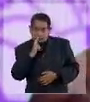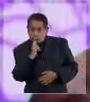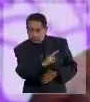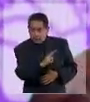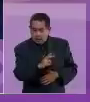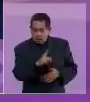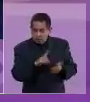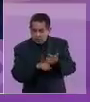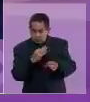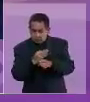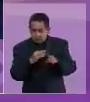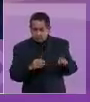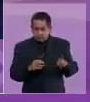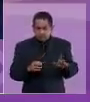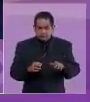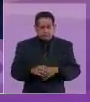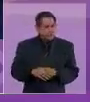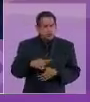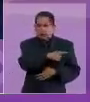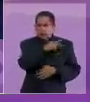momento. Estamos candidato Anaya.